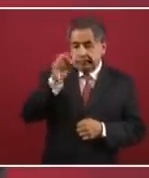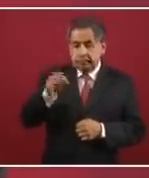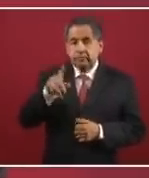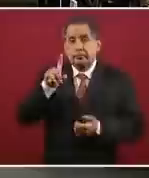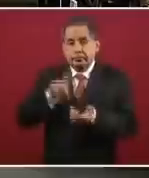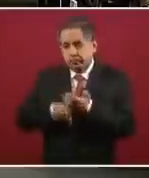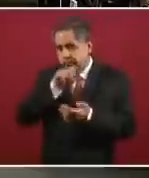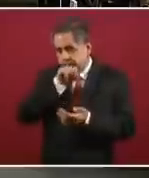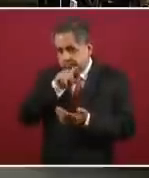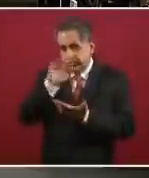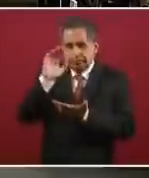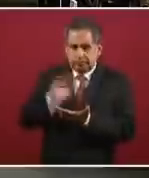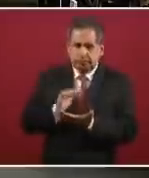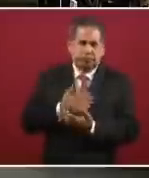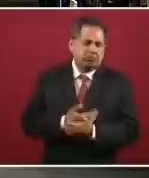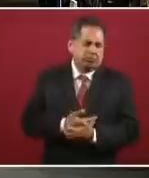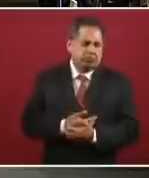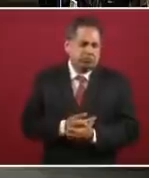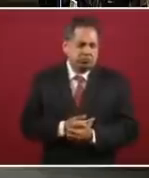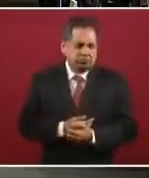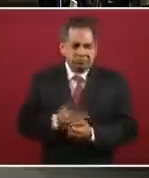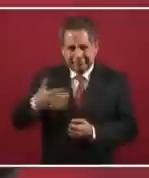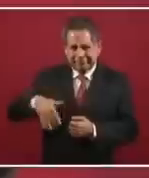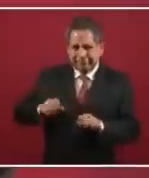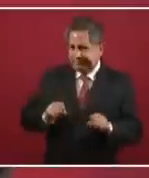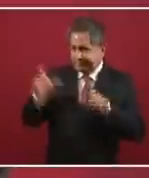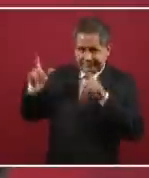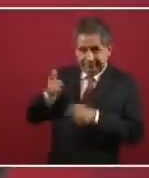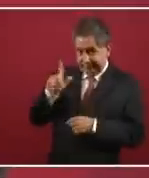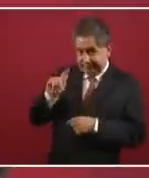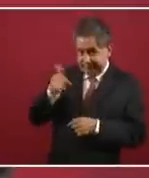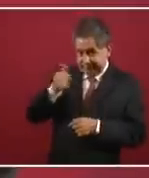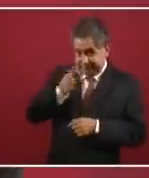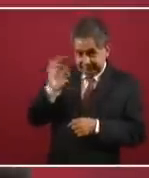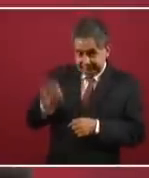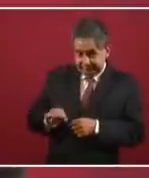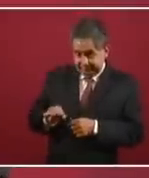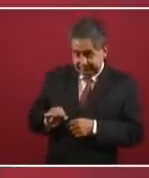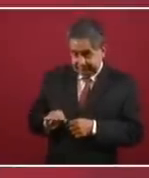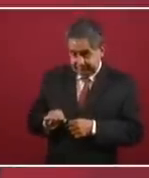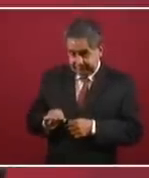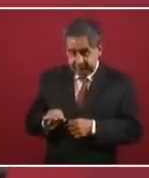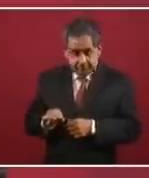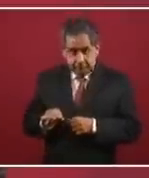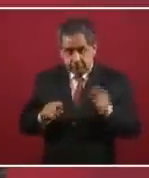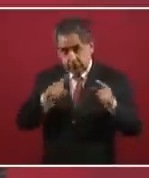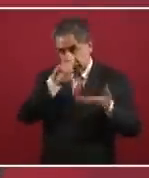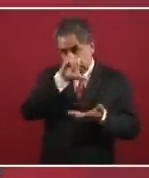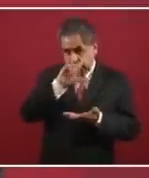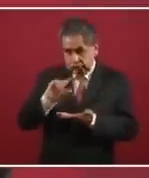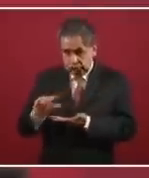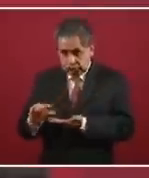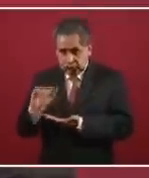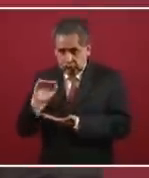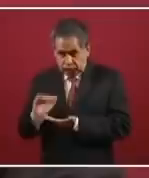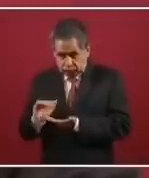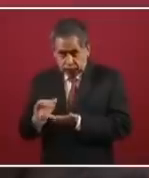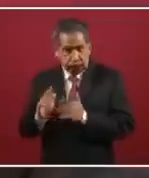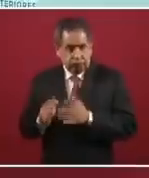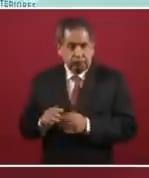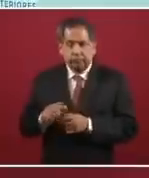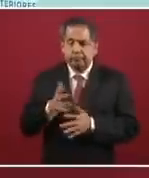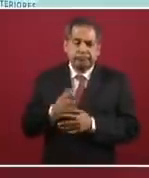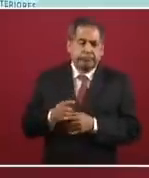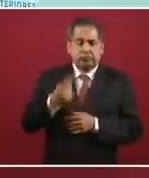menores. De esa cifra que dimos ahorita, la caída del 76%, más o menos un